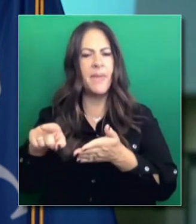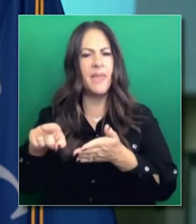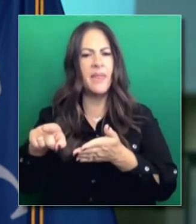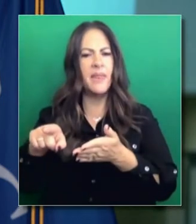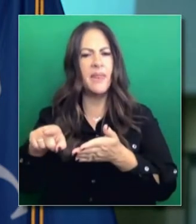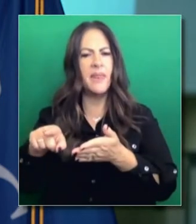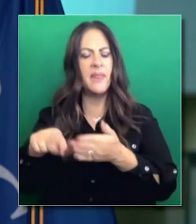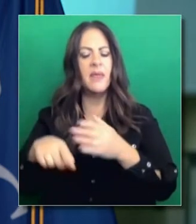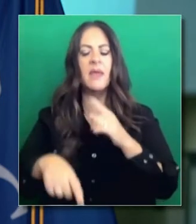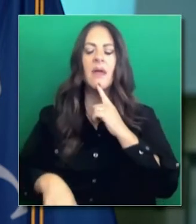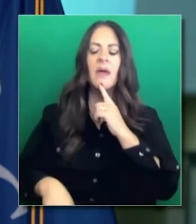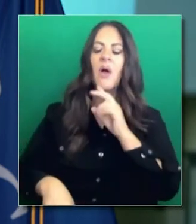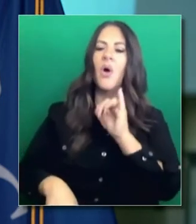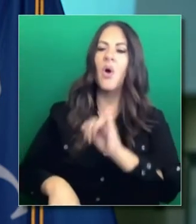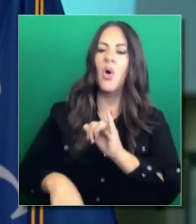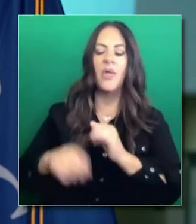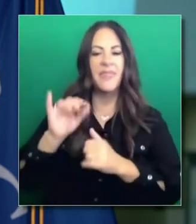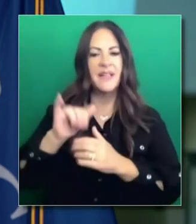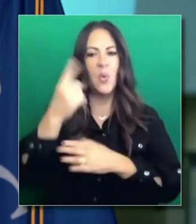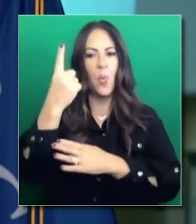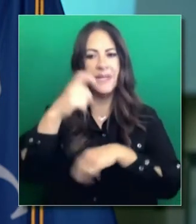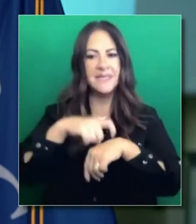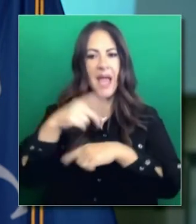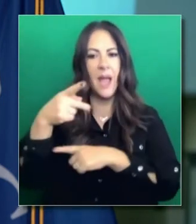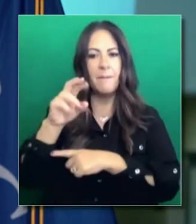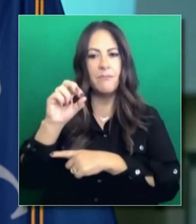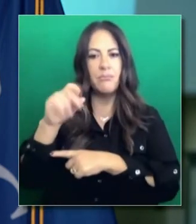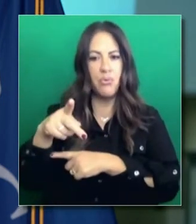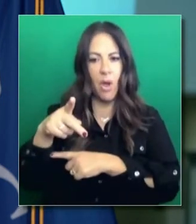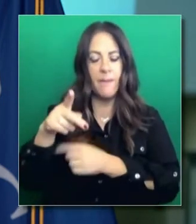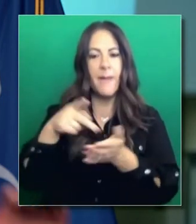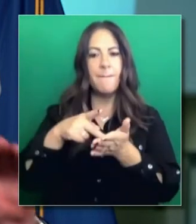vez? Sería un pago de una vez, propuesta